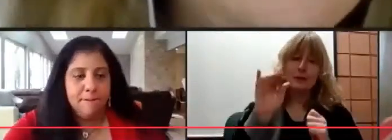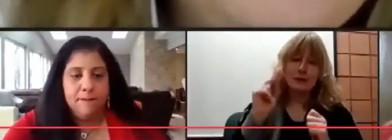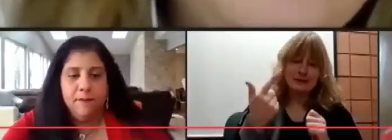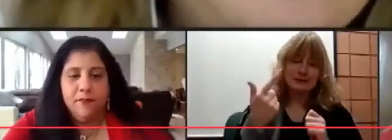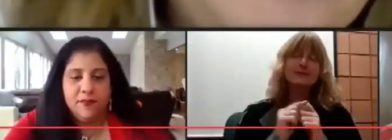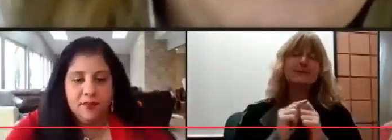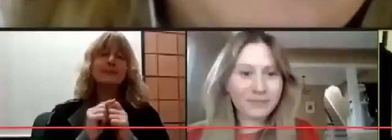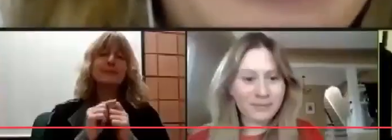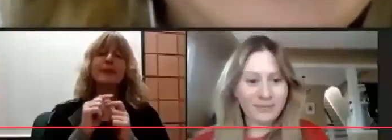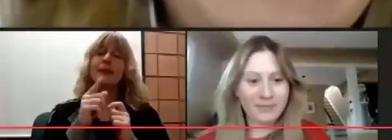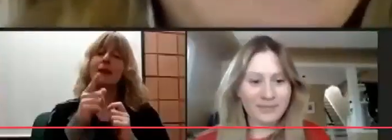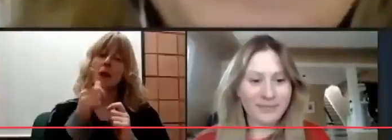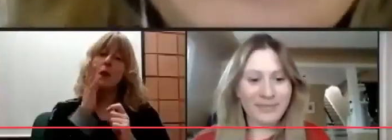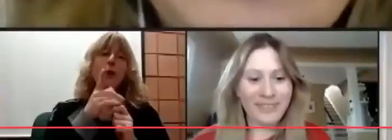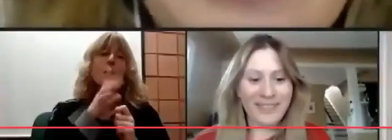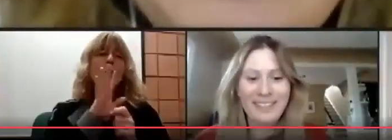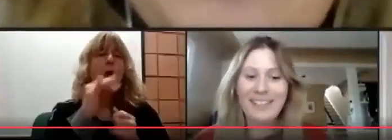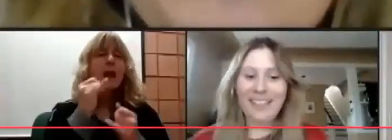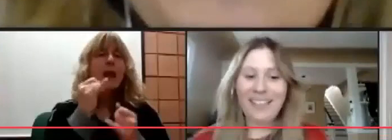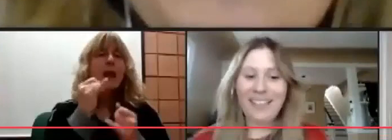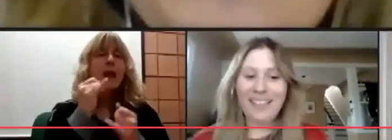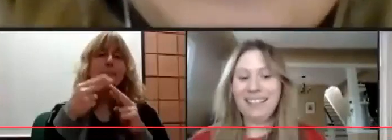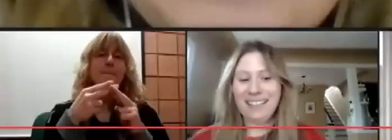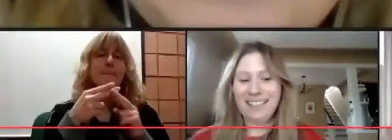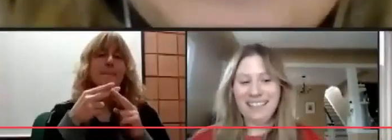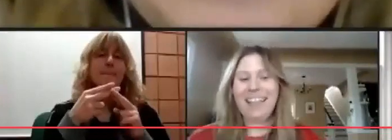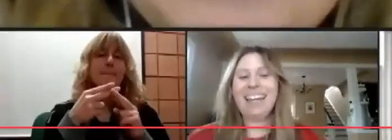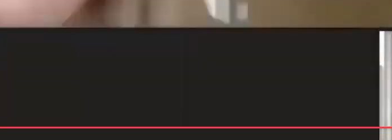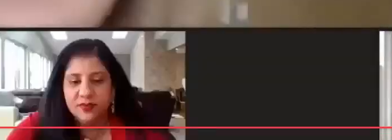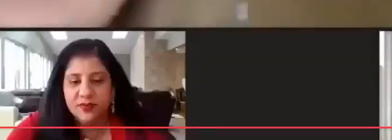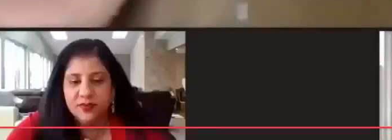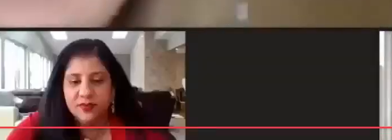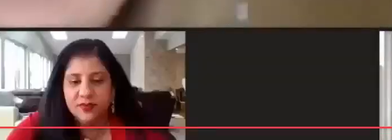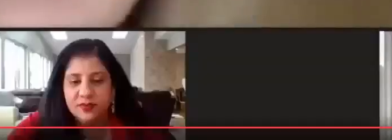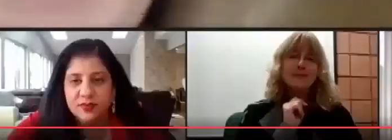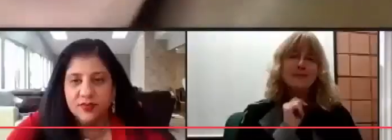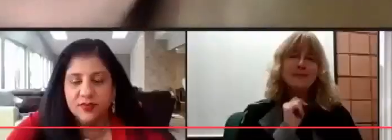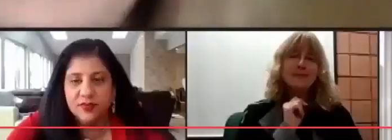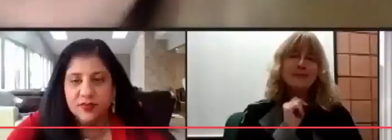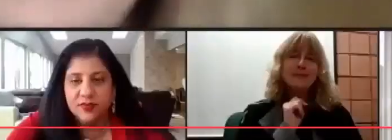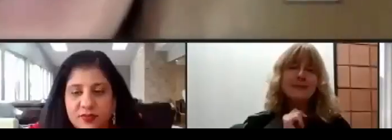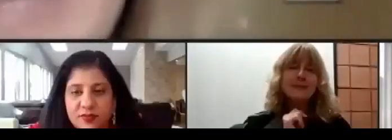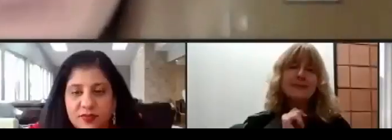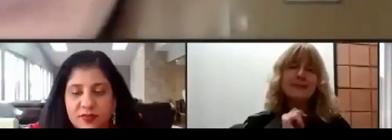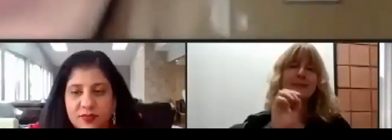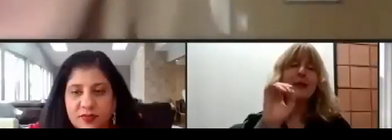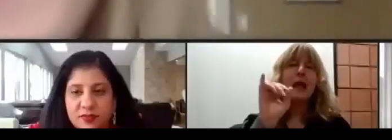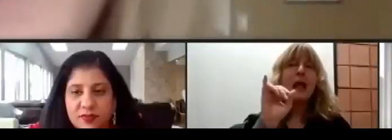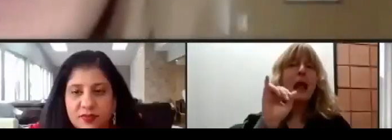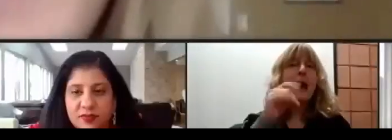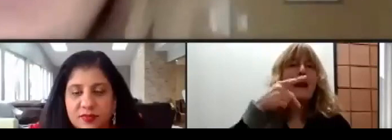mejor para su familia muchas gracias doctor cunningham le damos la bienvenida al departamento de salud del